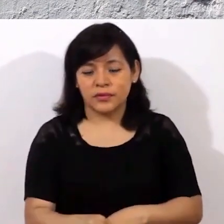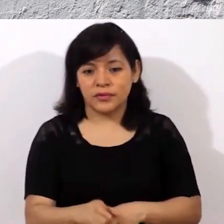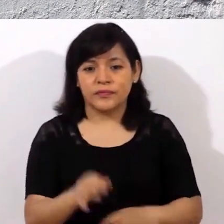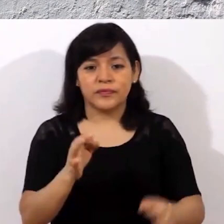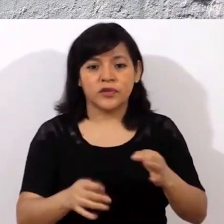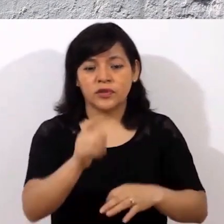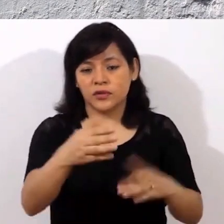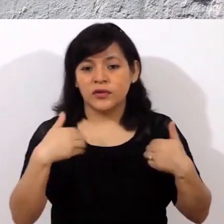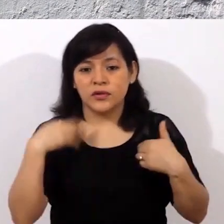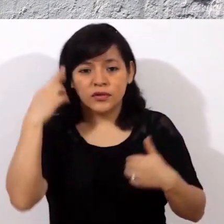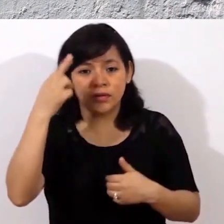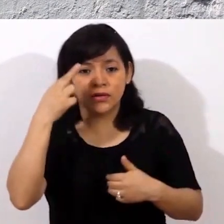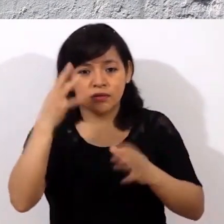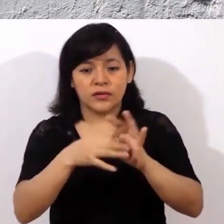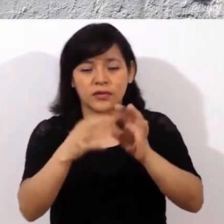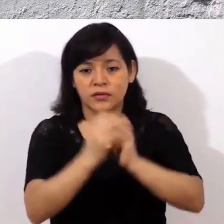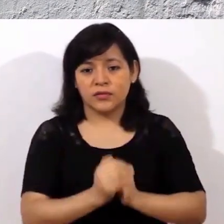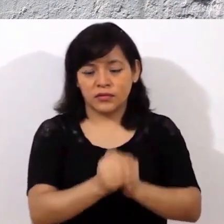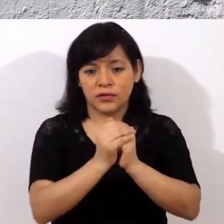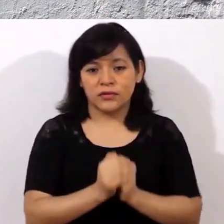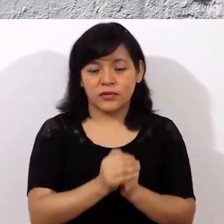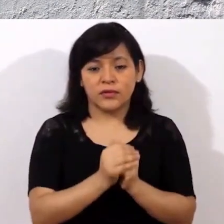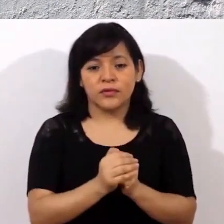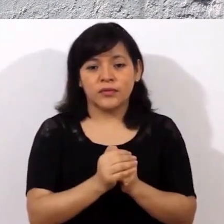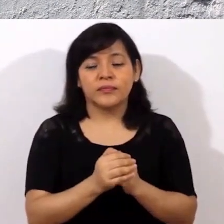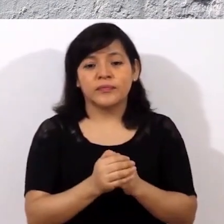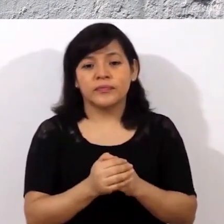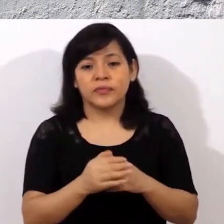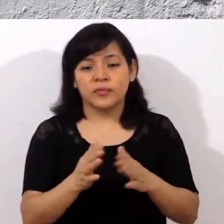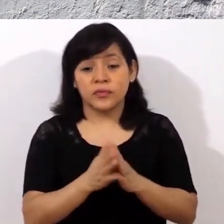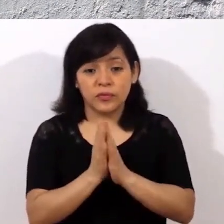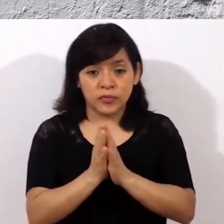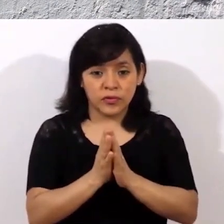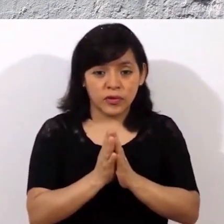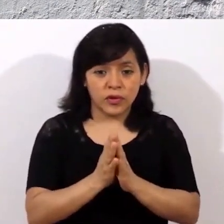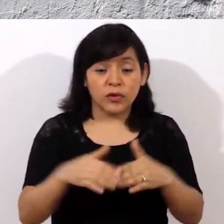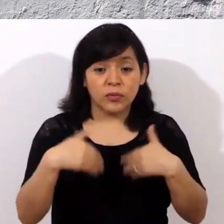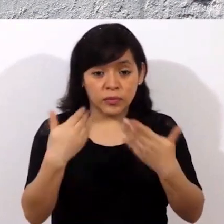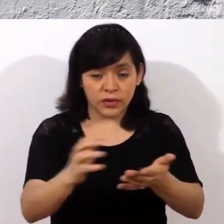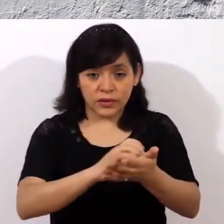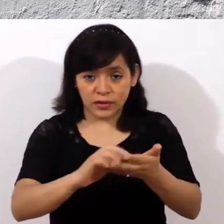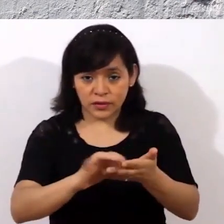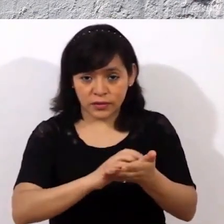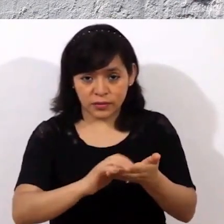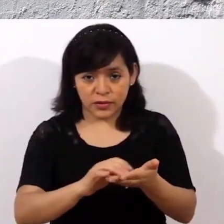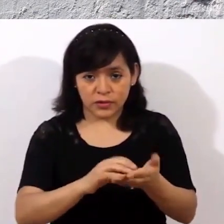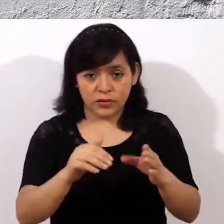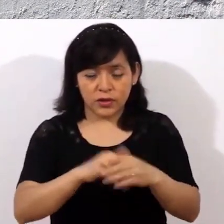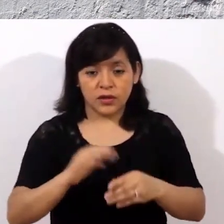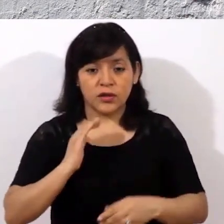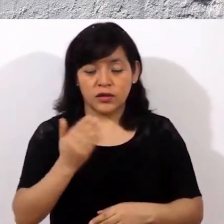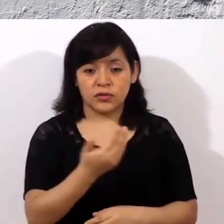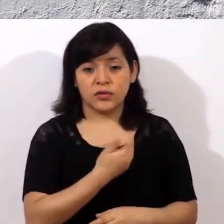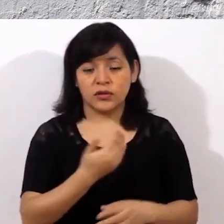de oración o deseas que intercedamos por ti durante la semana, por favor, no dudes y escríbanos un mensaje en